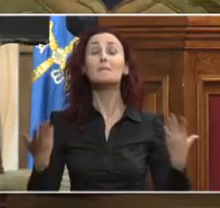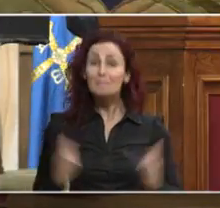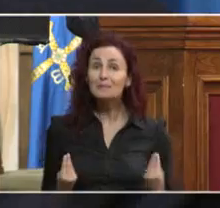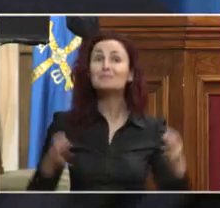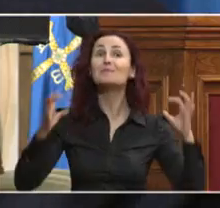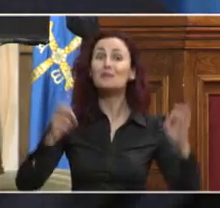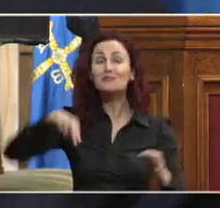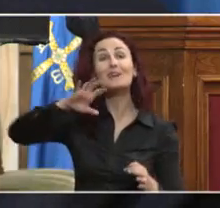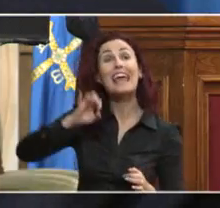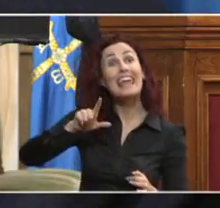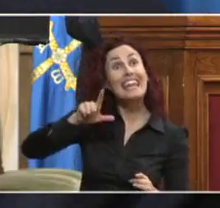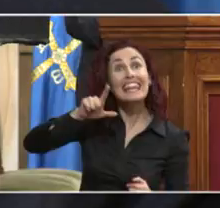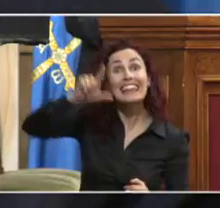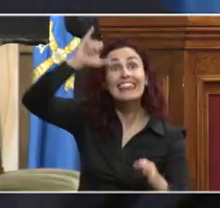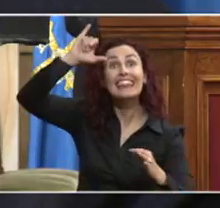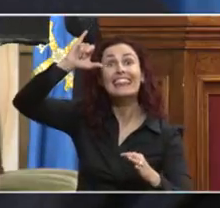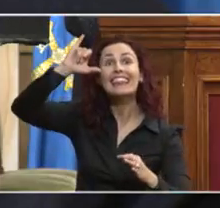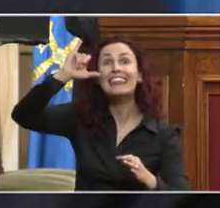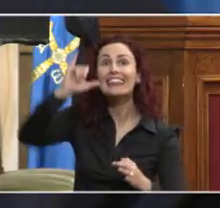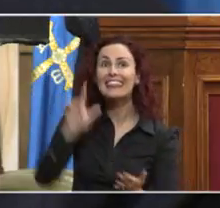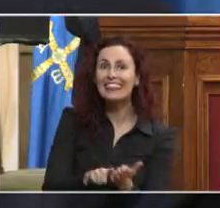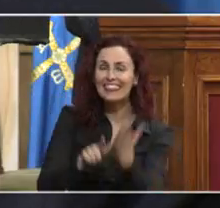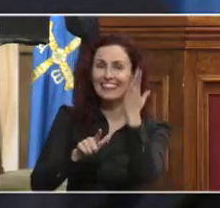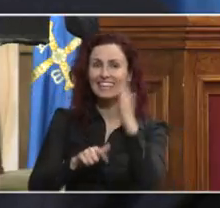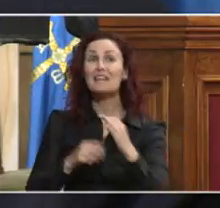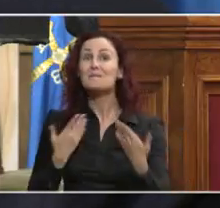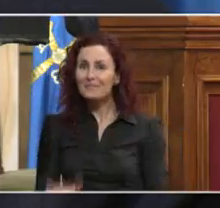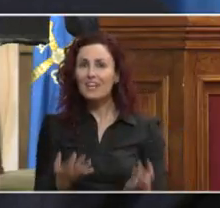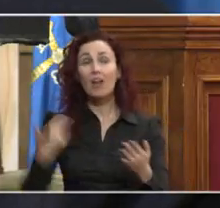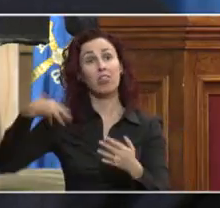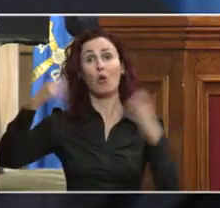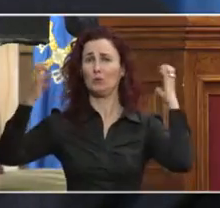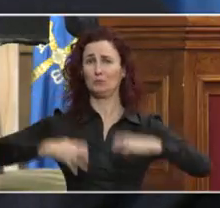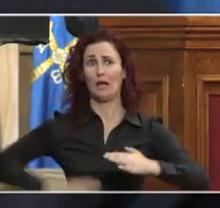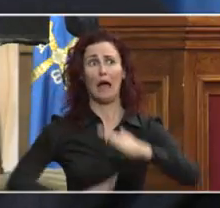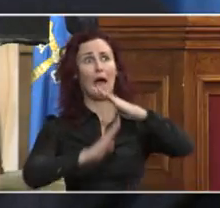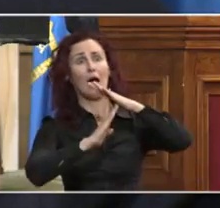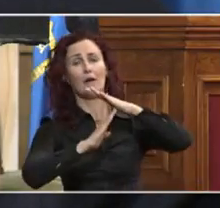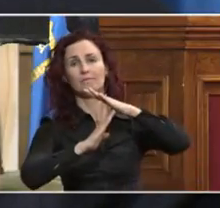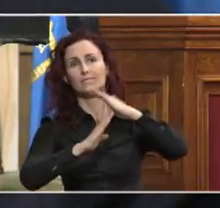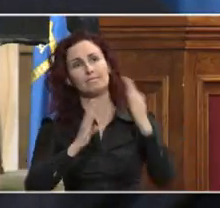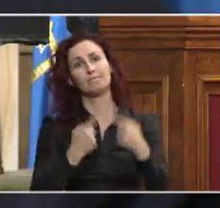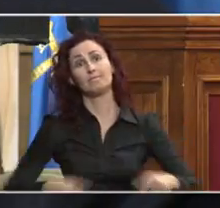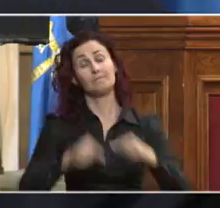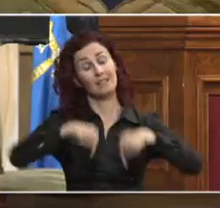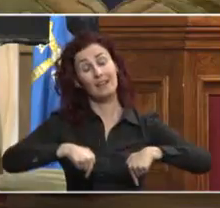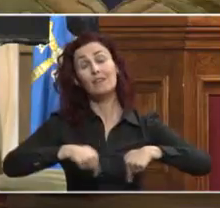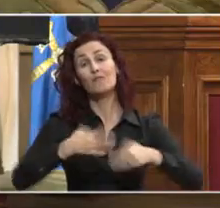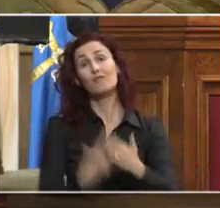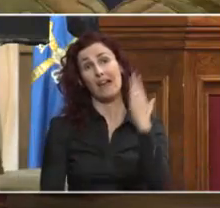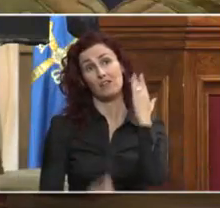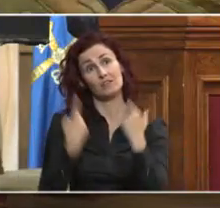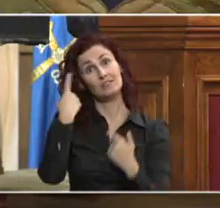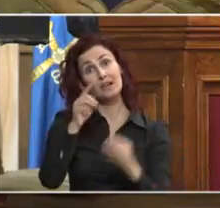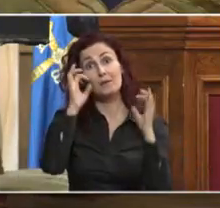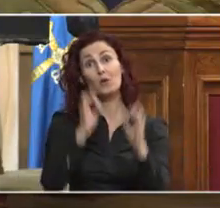de Literatura? Hace años la lluvia les hizo suspender el grosso concierto en Asturias, donde